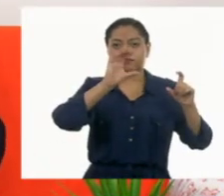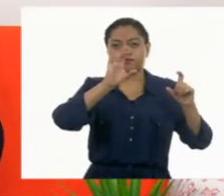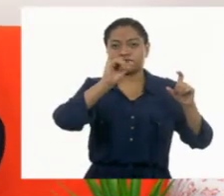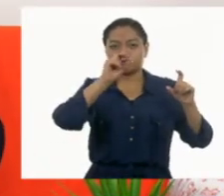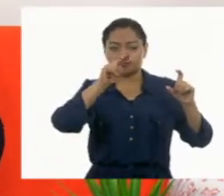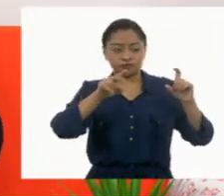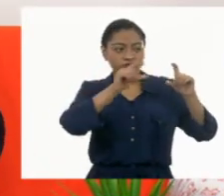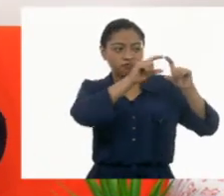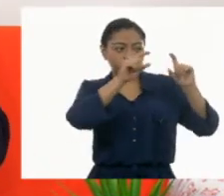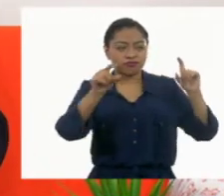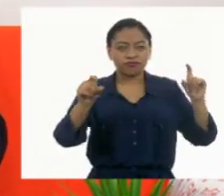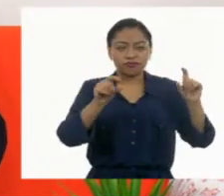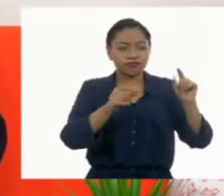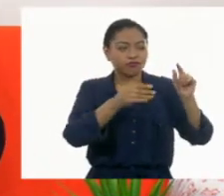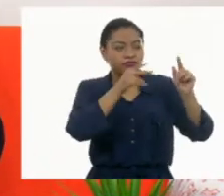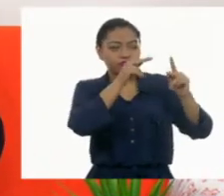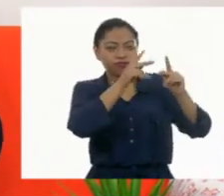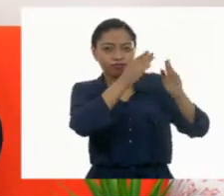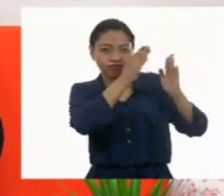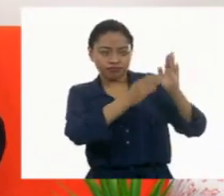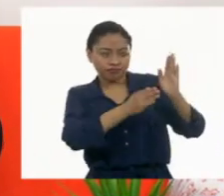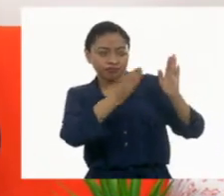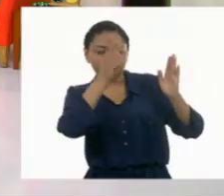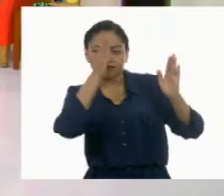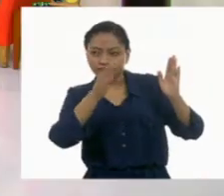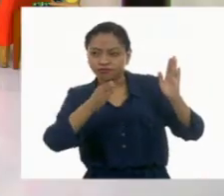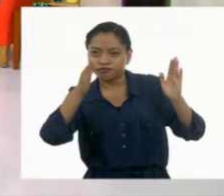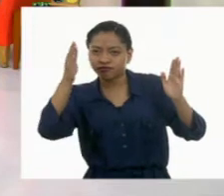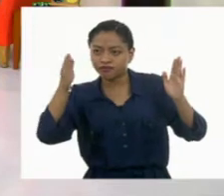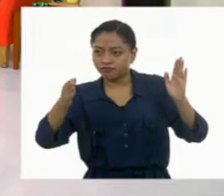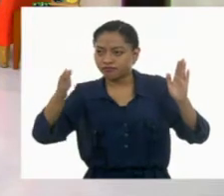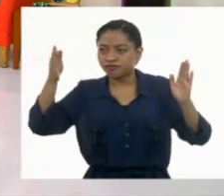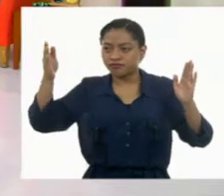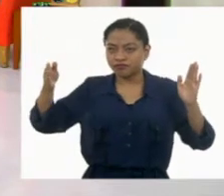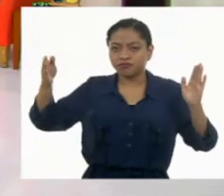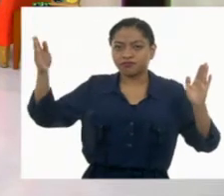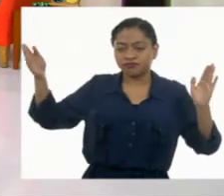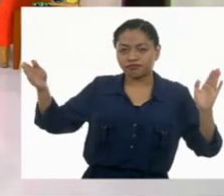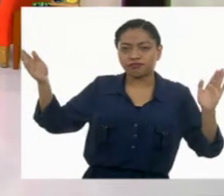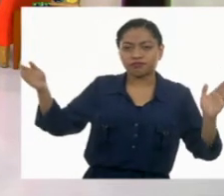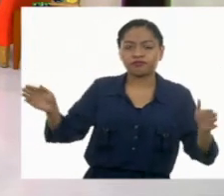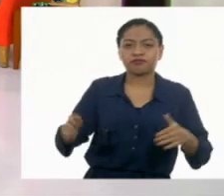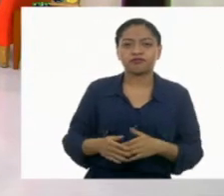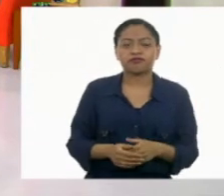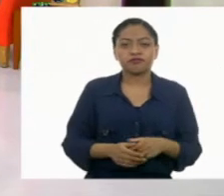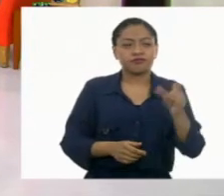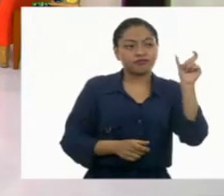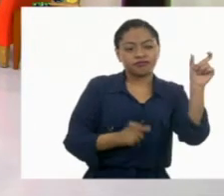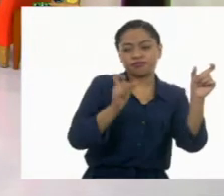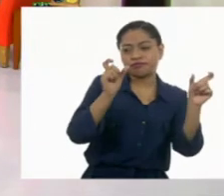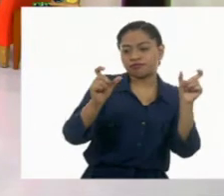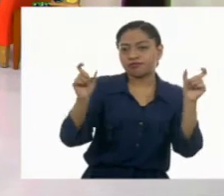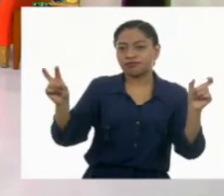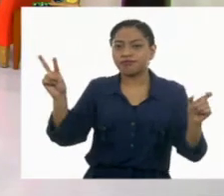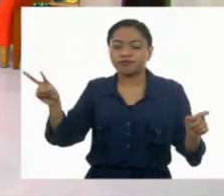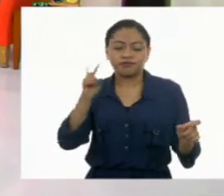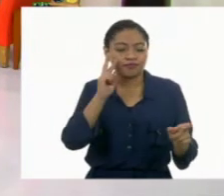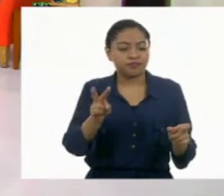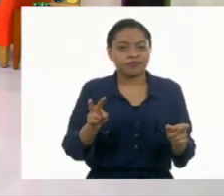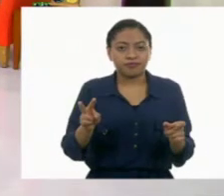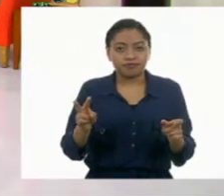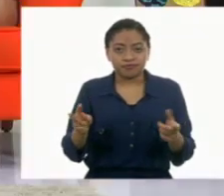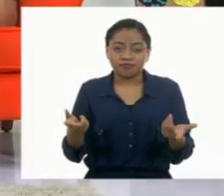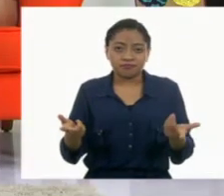espacio entre ellos, y a lo mejor se pueden usar colores para los signos aritméticos, por ejemplo, para que perfectamente